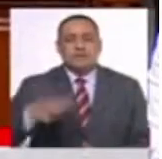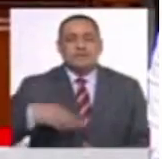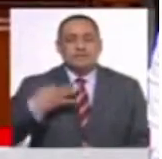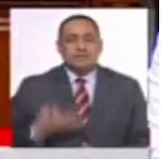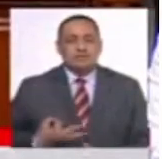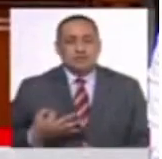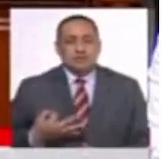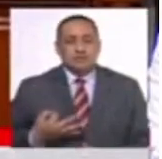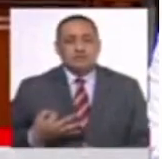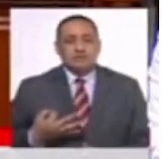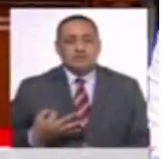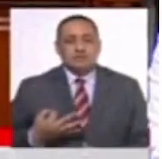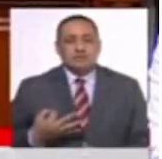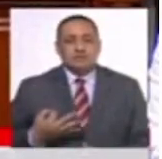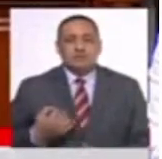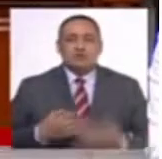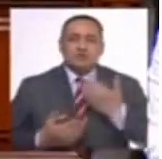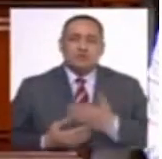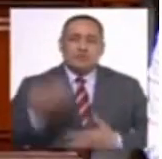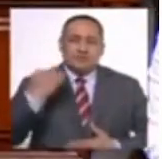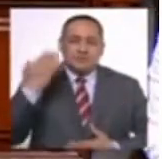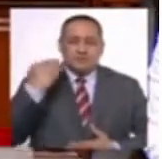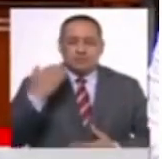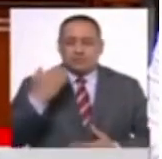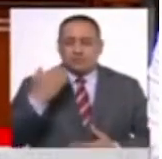Señores, tuve hace